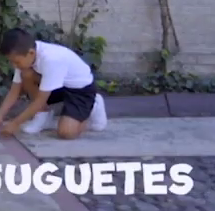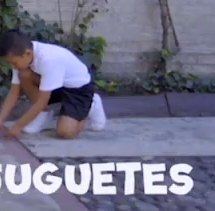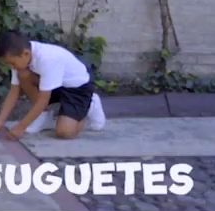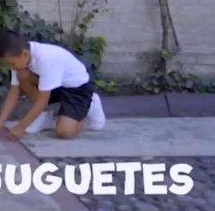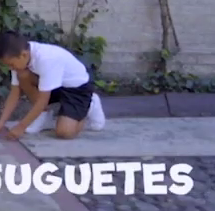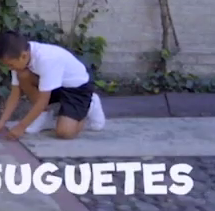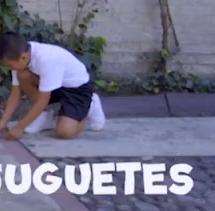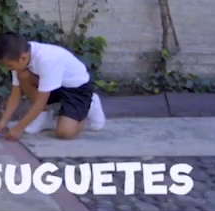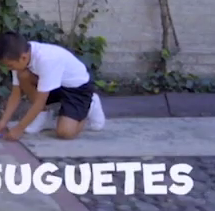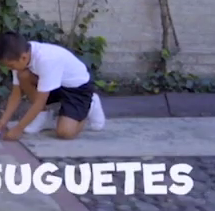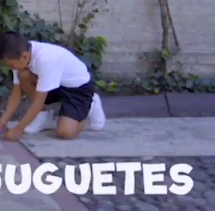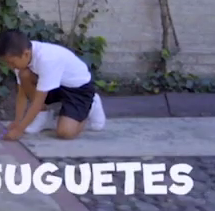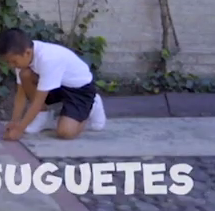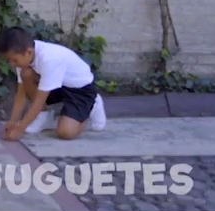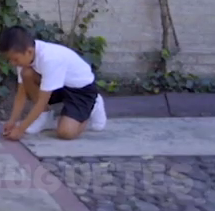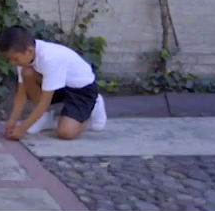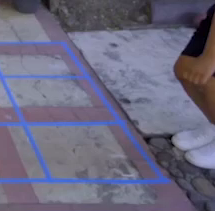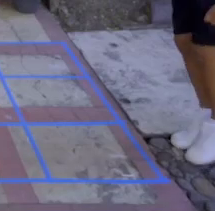¡Gracias!